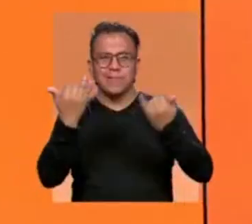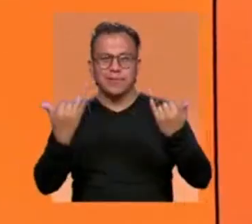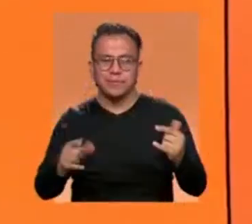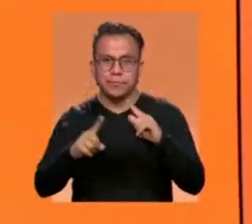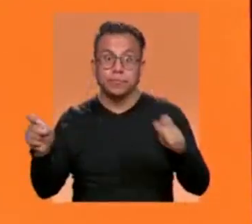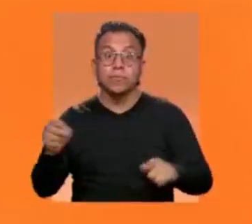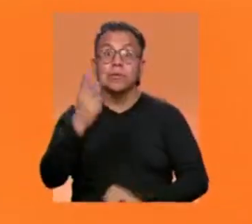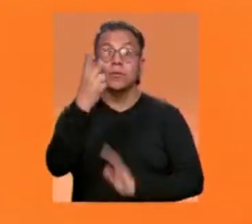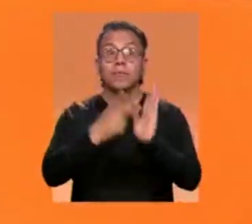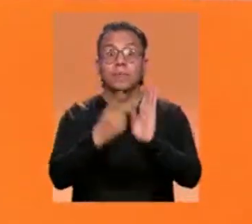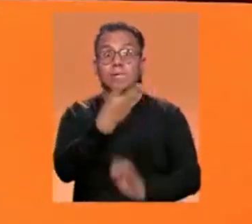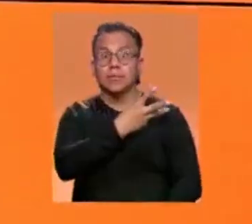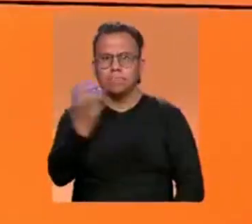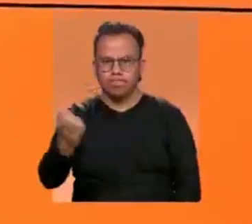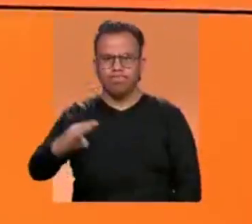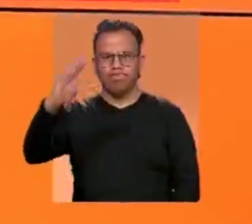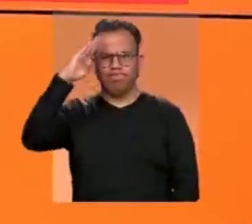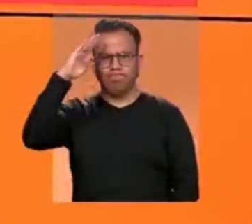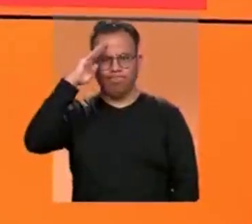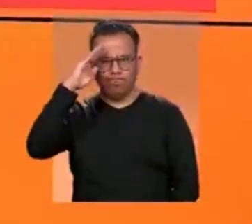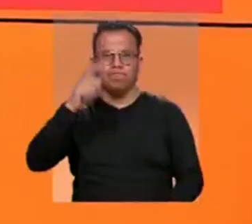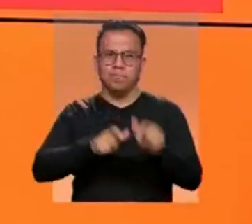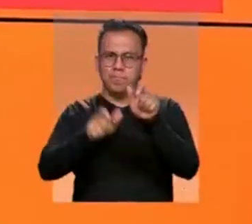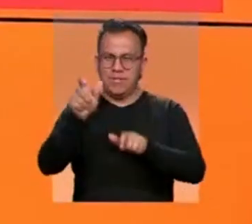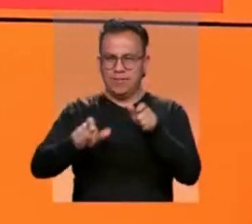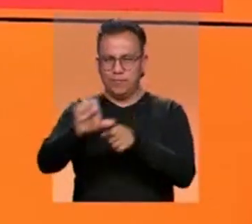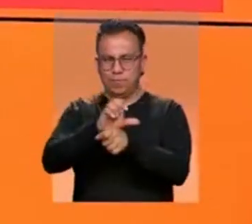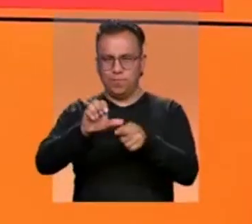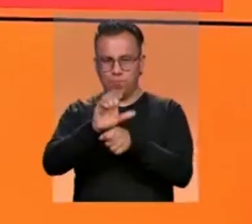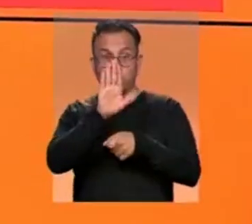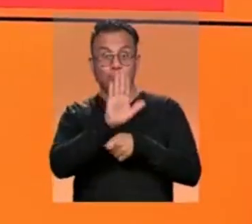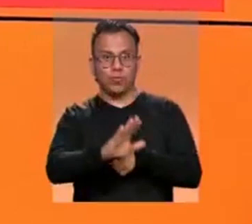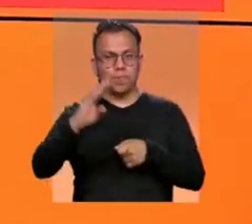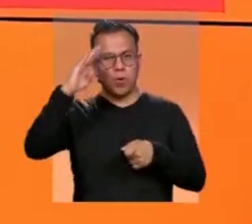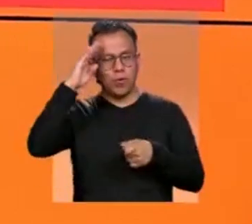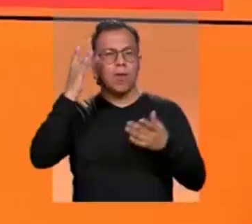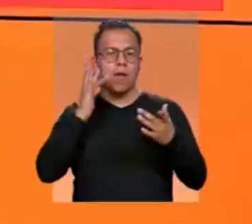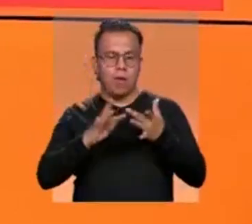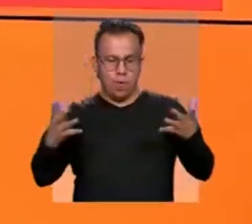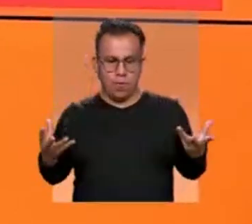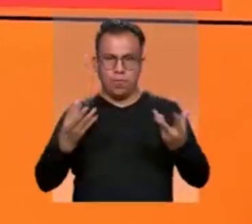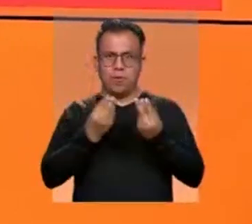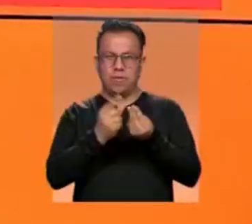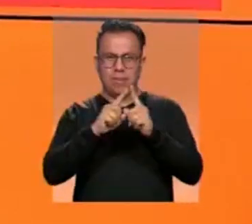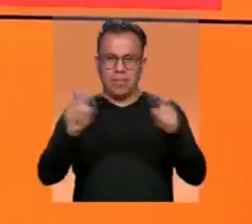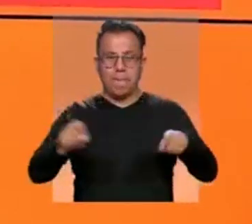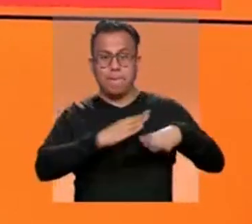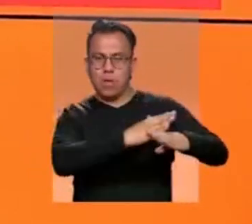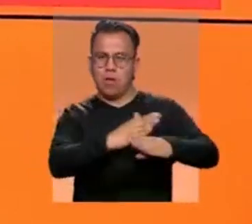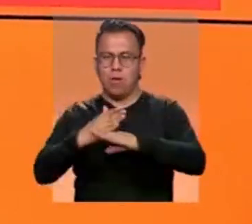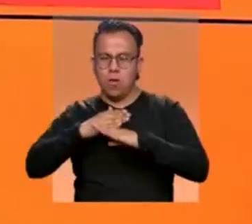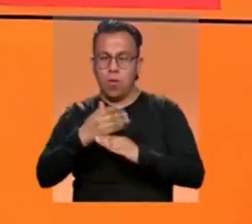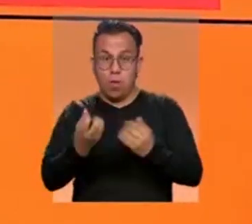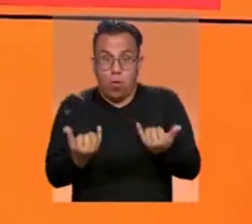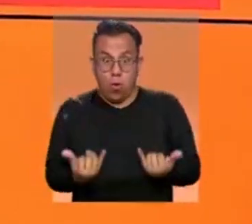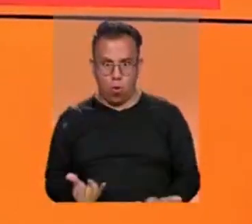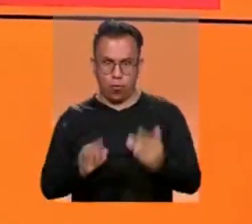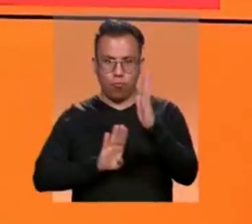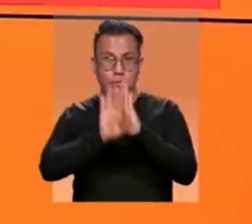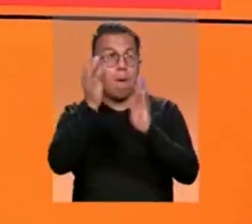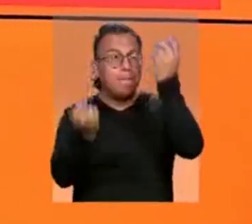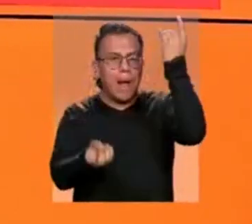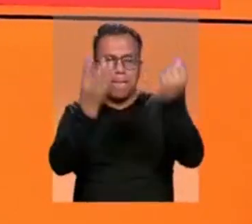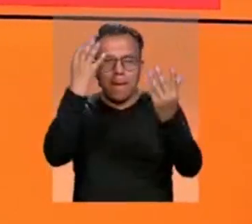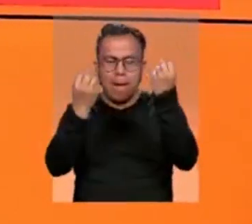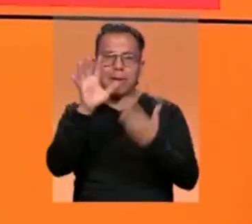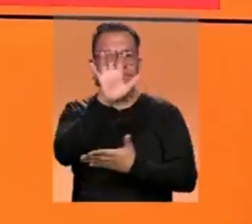Iniciamos. 2.300 uniformados de la Policía Metropolitana hacen parte del Escuadrón Antipólvora, que buscará desde esta noche de